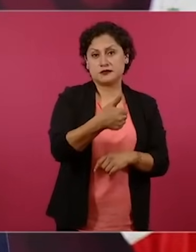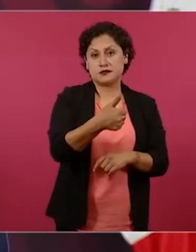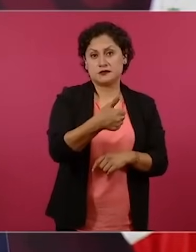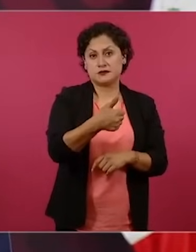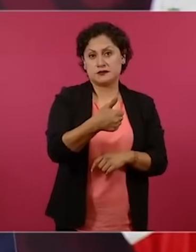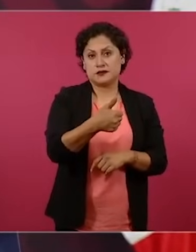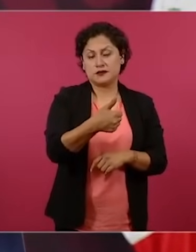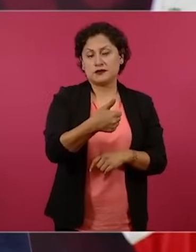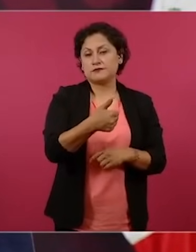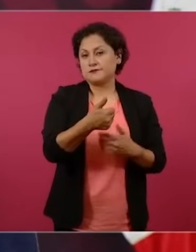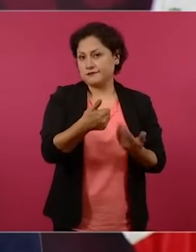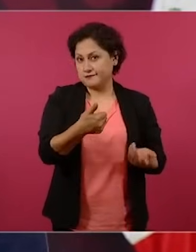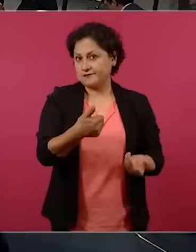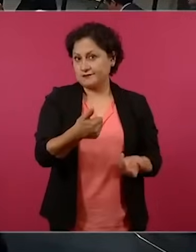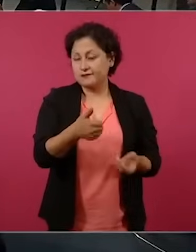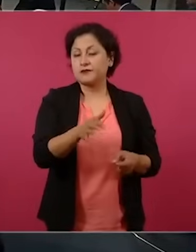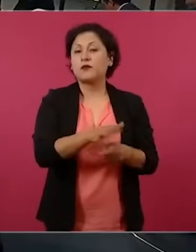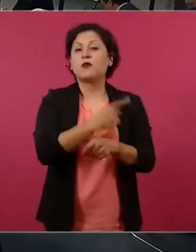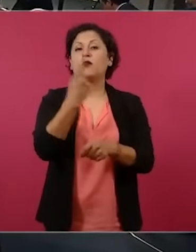porque antes teníamos